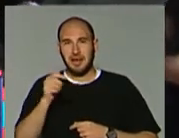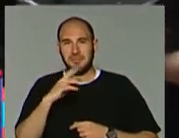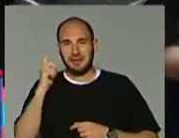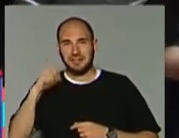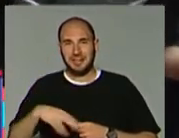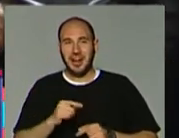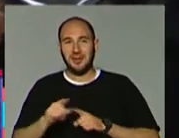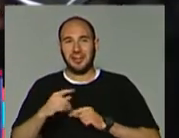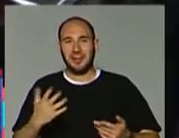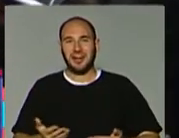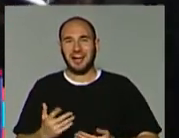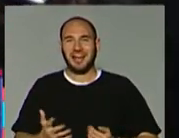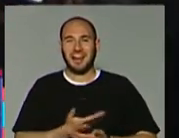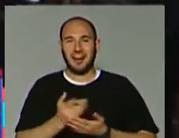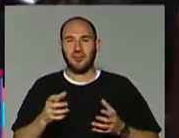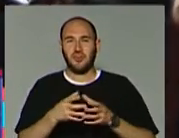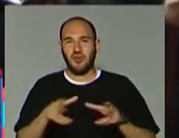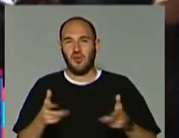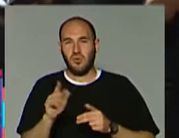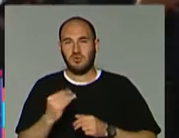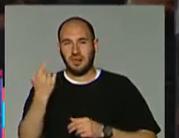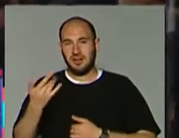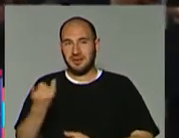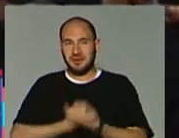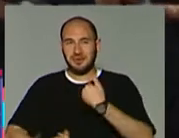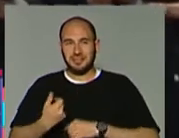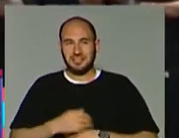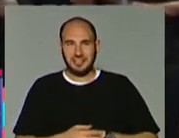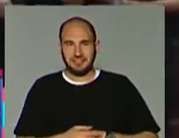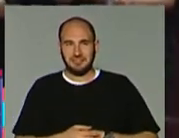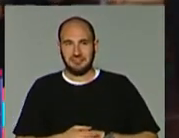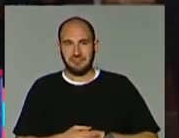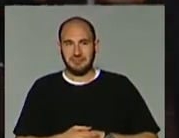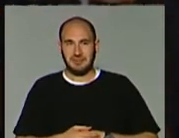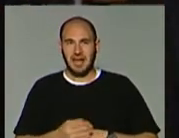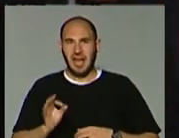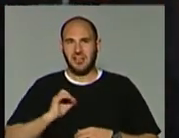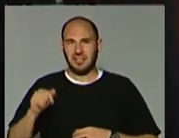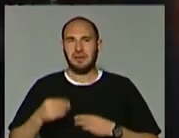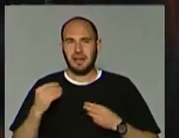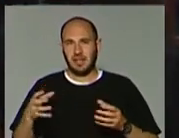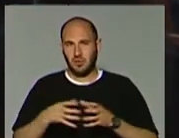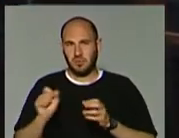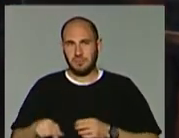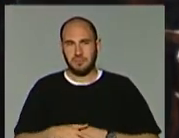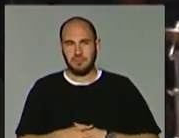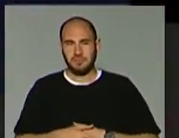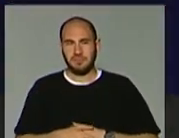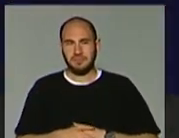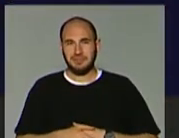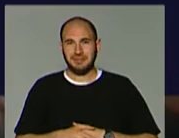Cortés, coordinador general del coro universitario, quien nos comentó qué fue de este año para el elenco.